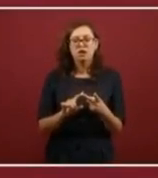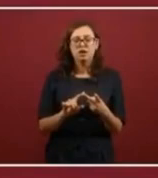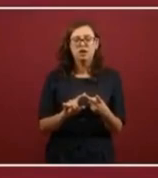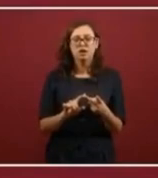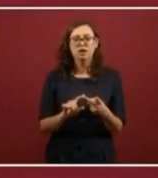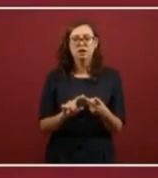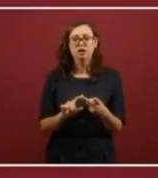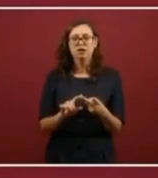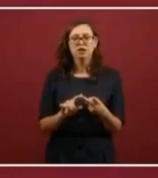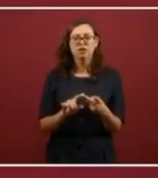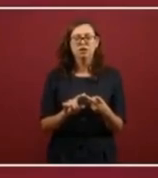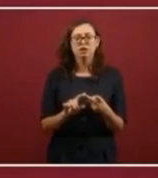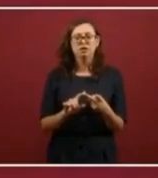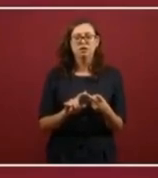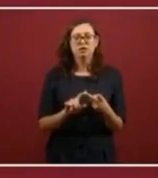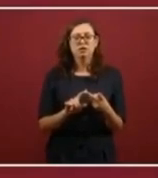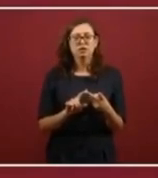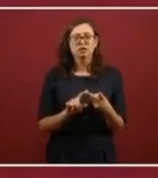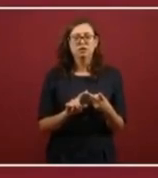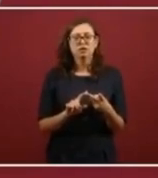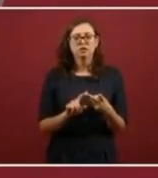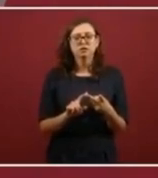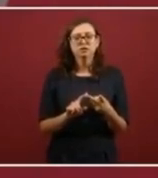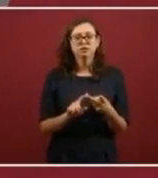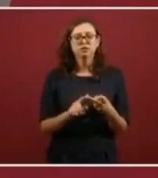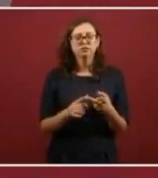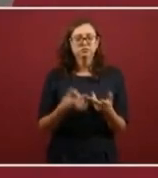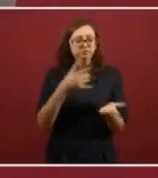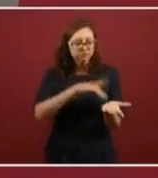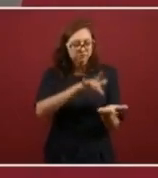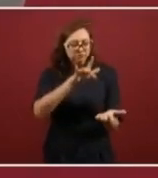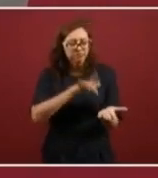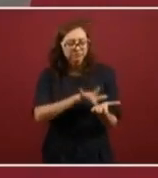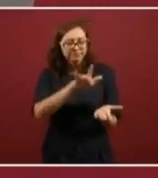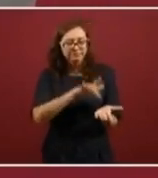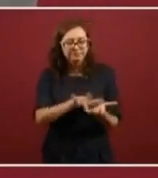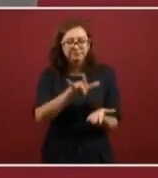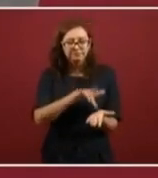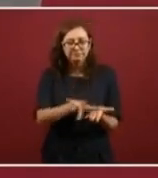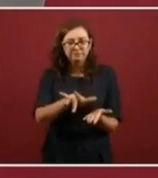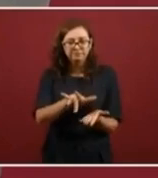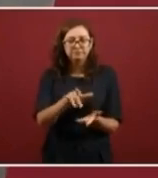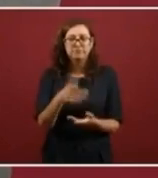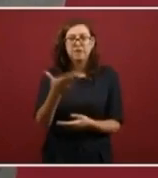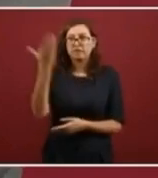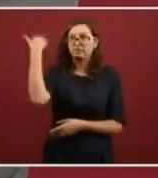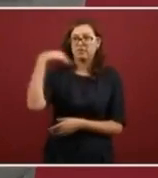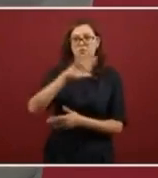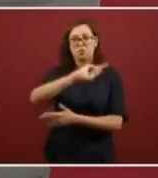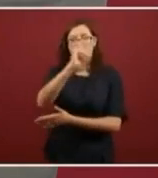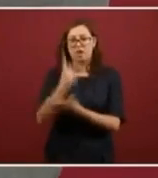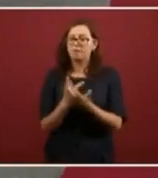café en el apoyo directo. En lo que era el Procampo,